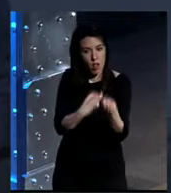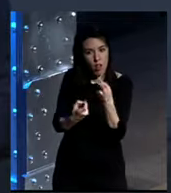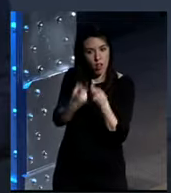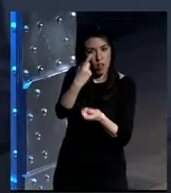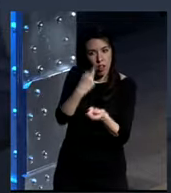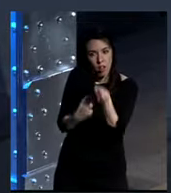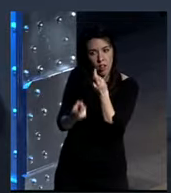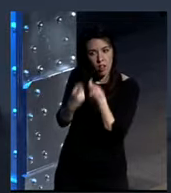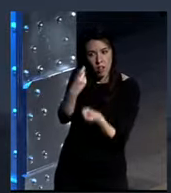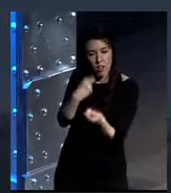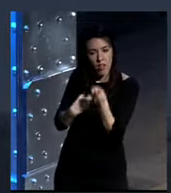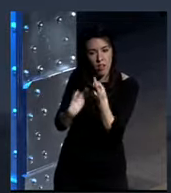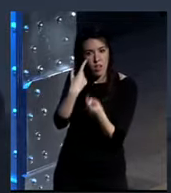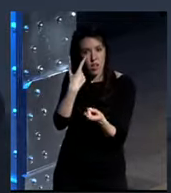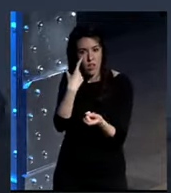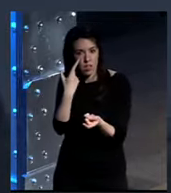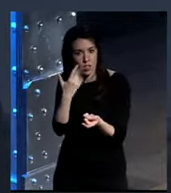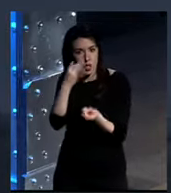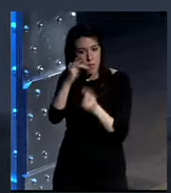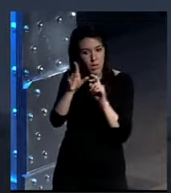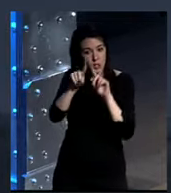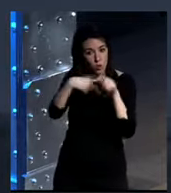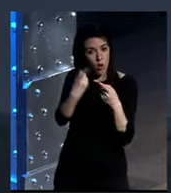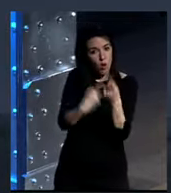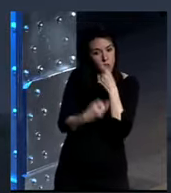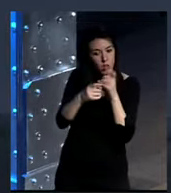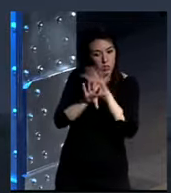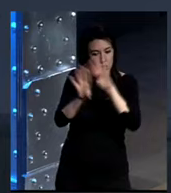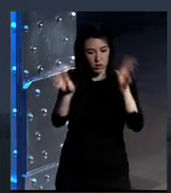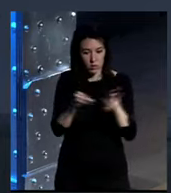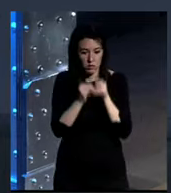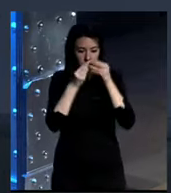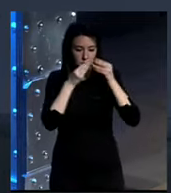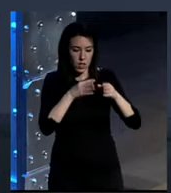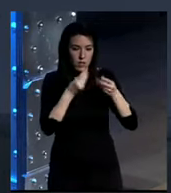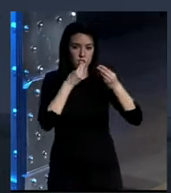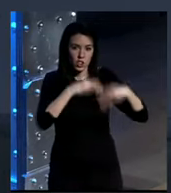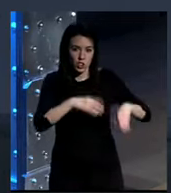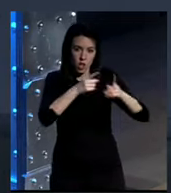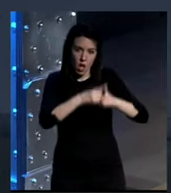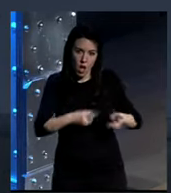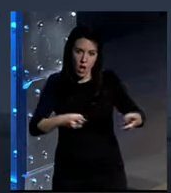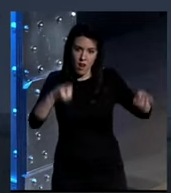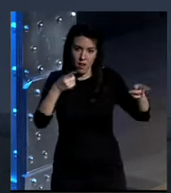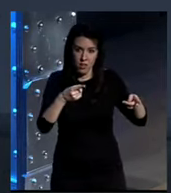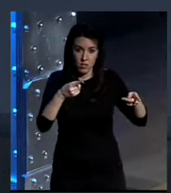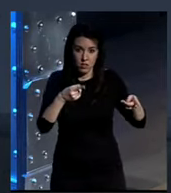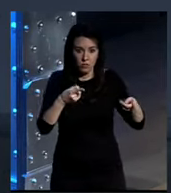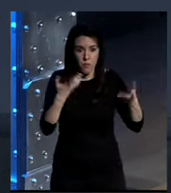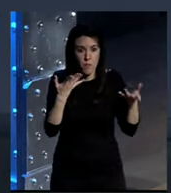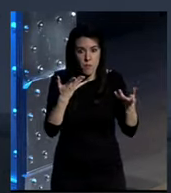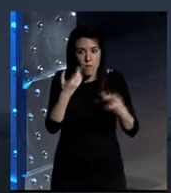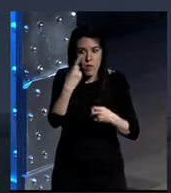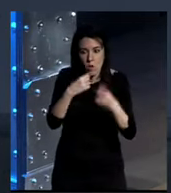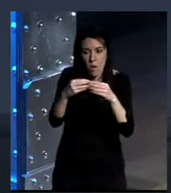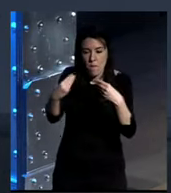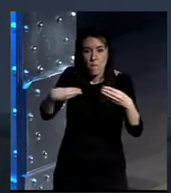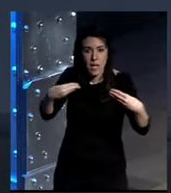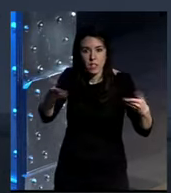labor es precisamente el hacer esa síntesis que consiste en esa historia más larga, ¿no? Entonces, no ha habido ese